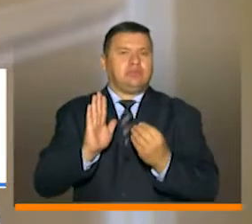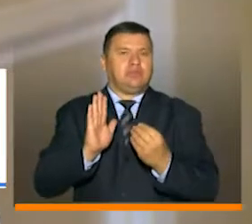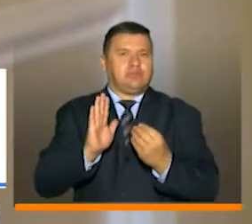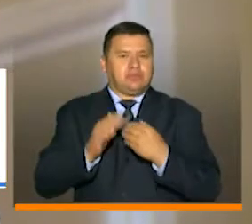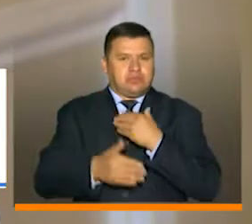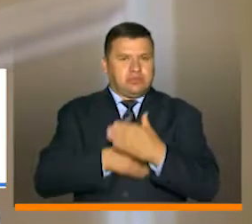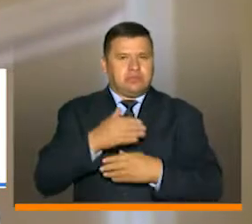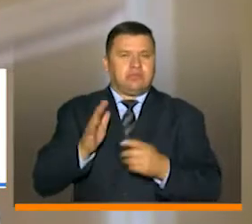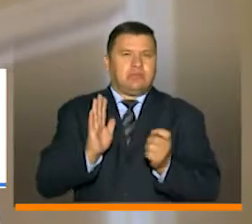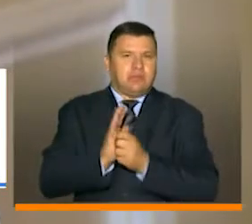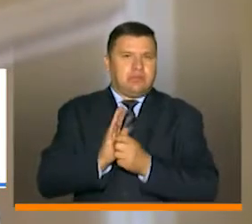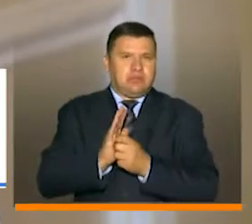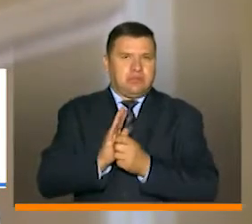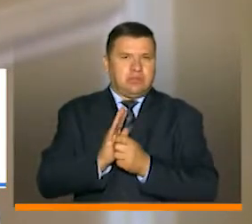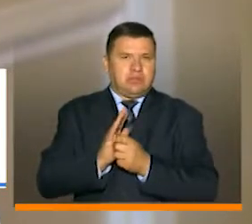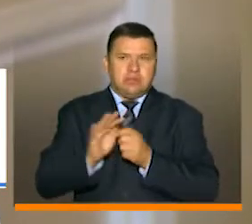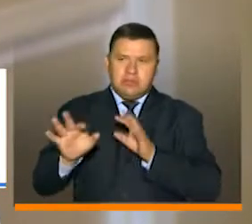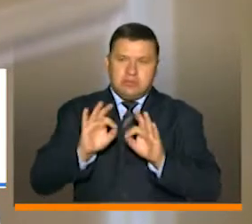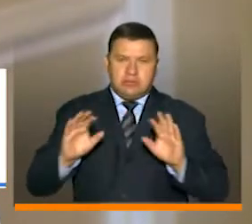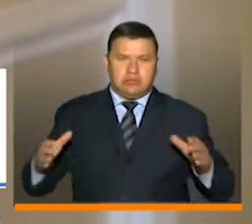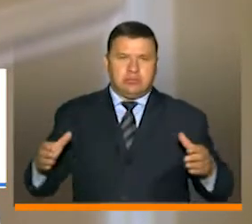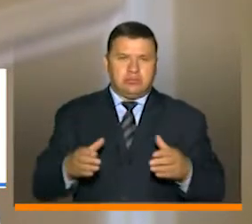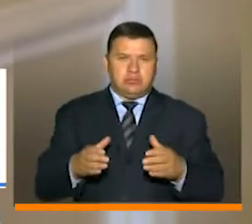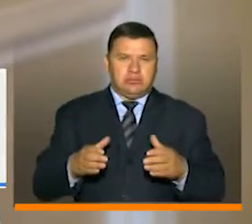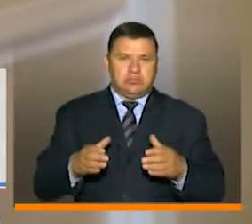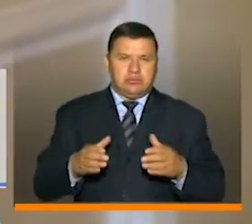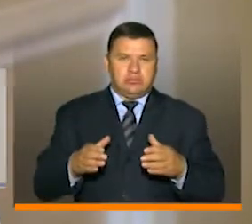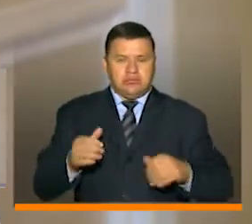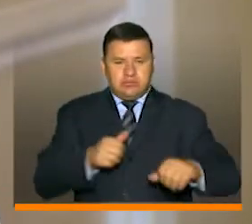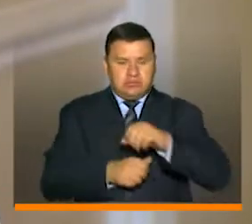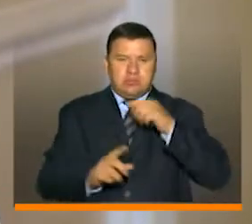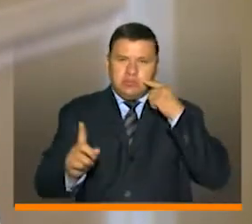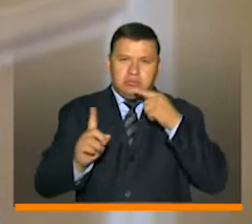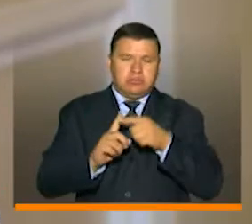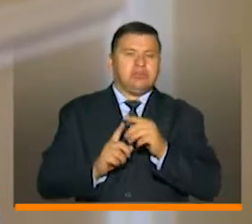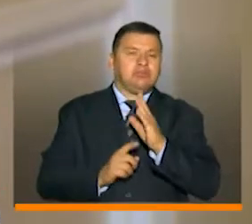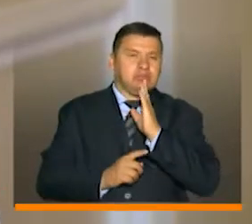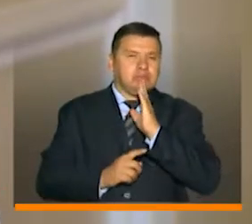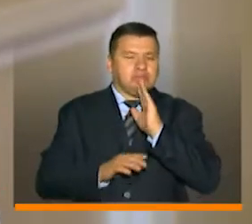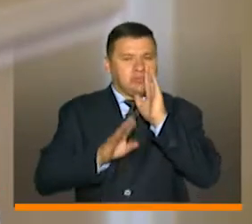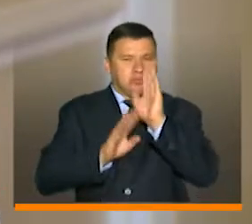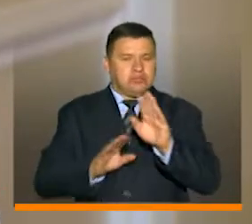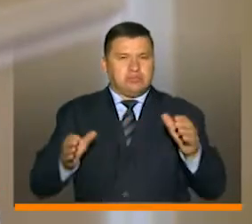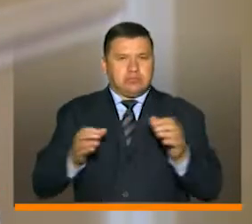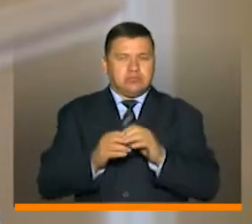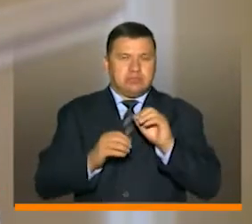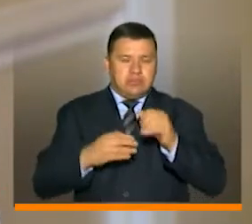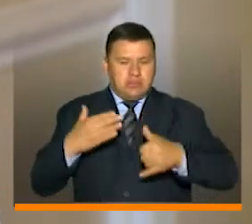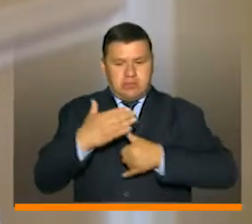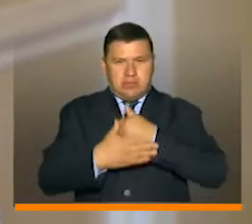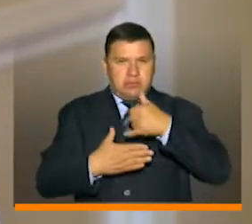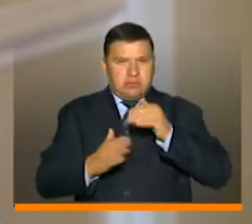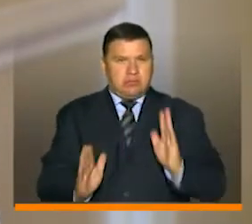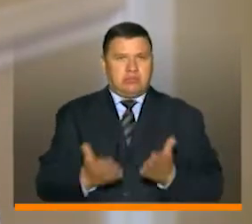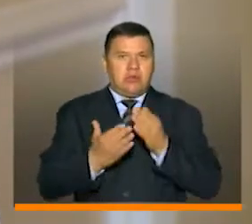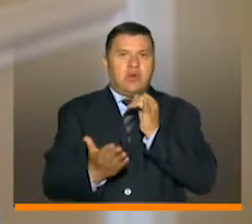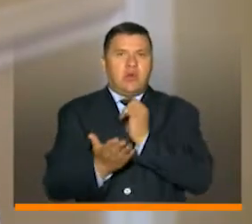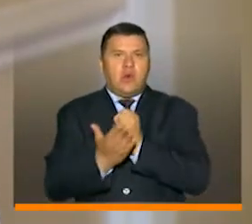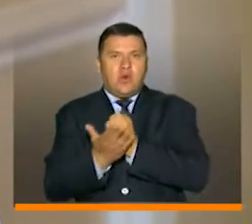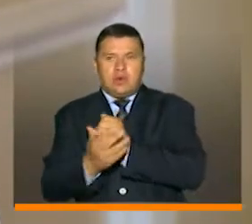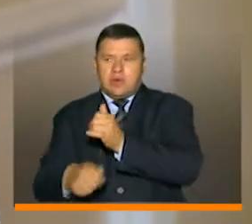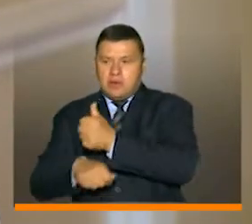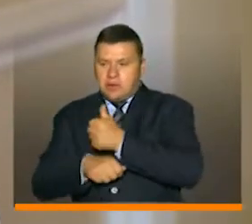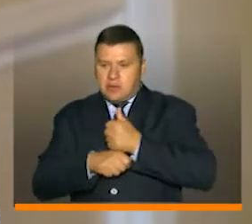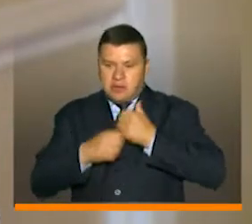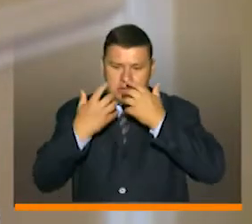los procesos de selección y de reporte de quienes representan a la nación en las juntas directivas de